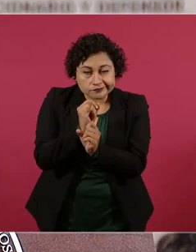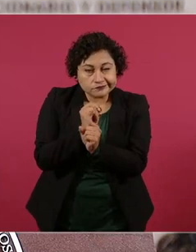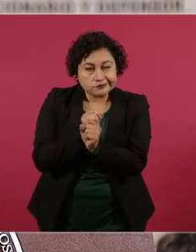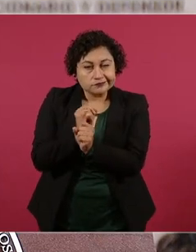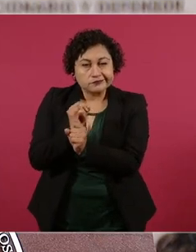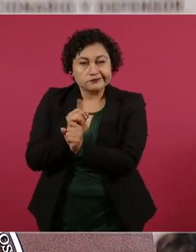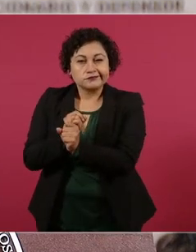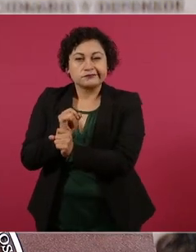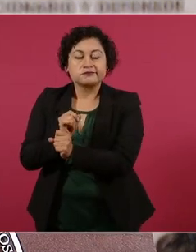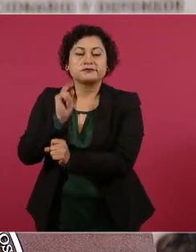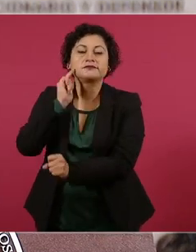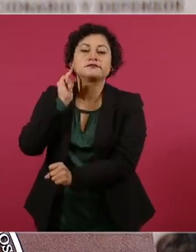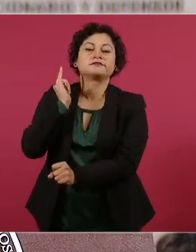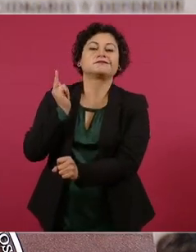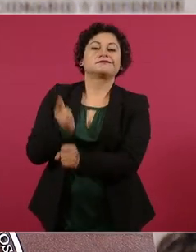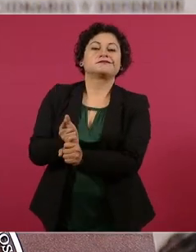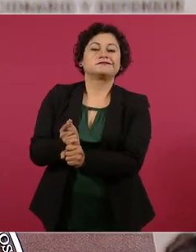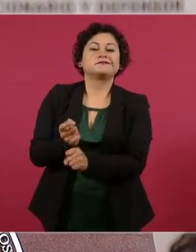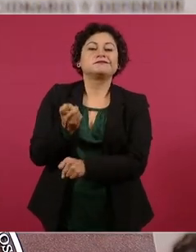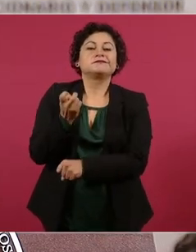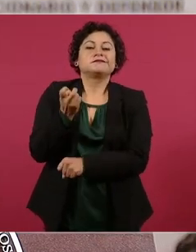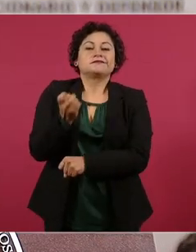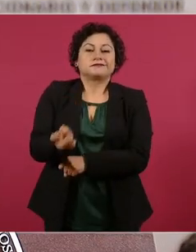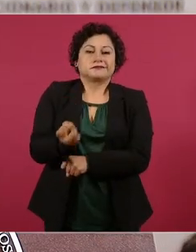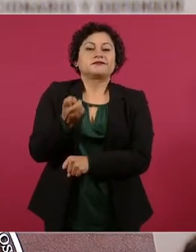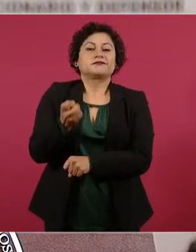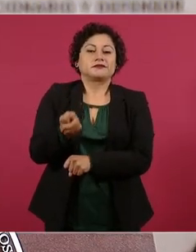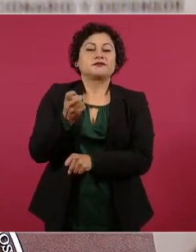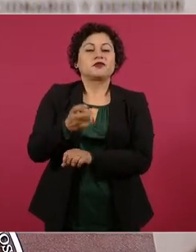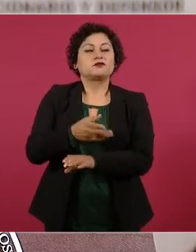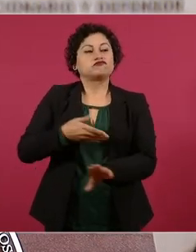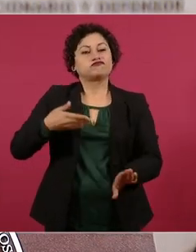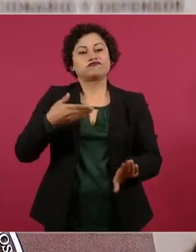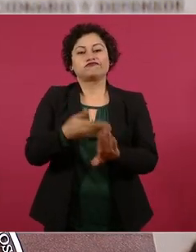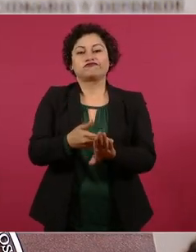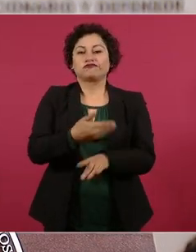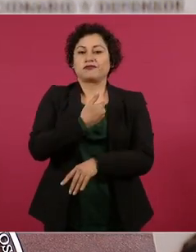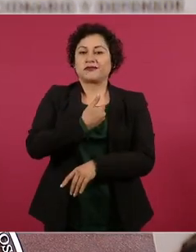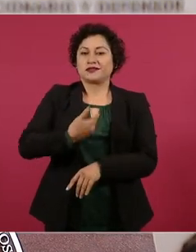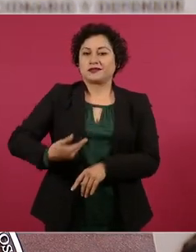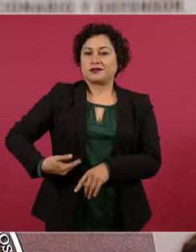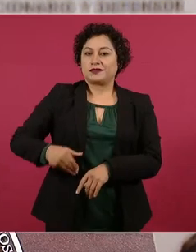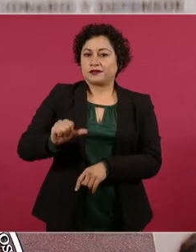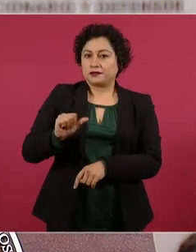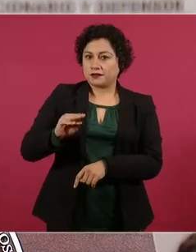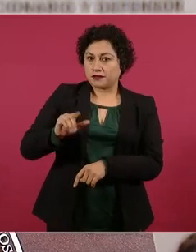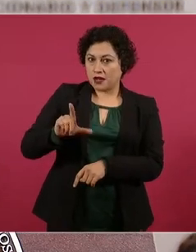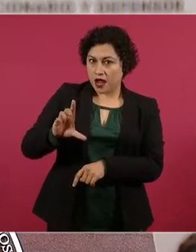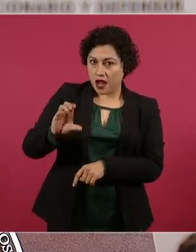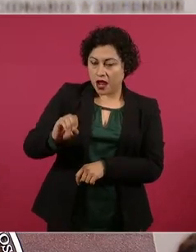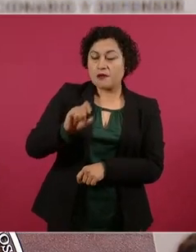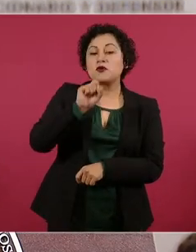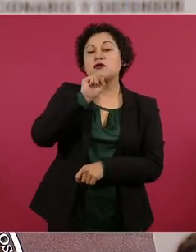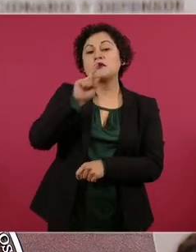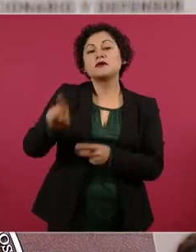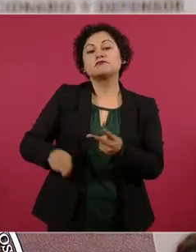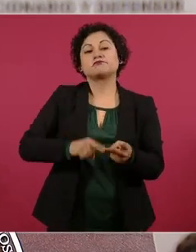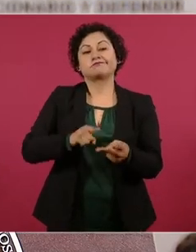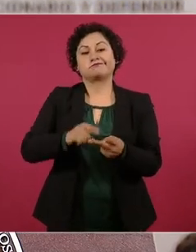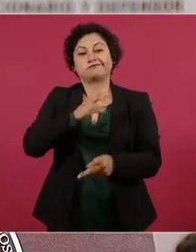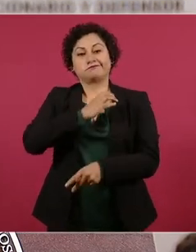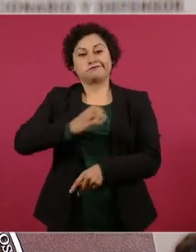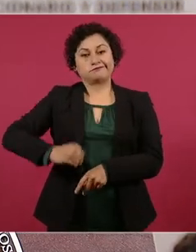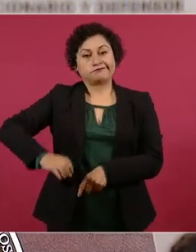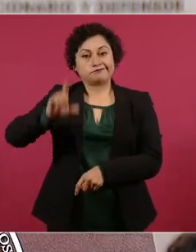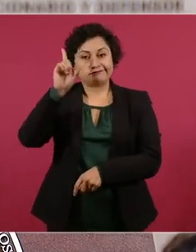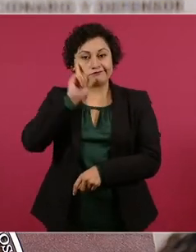campaña contra el presidente de México, Andrés Manuel López Obrador, y Sheinbaum, que los relacionan con el narcotráfico,